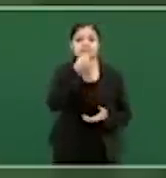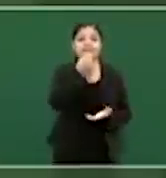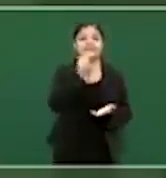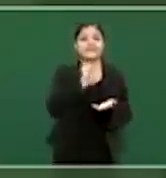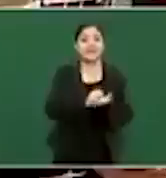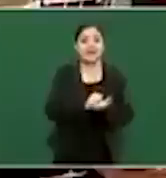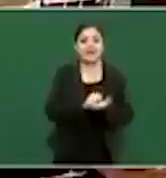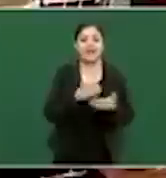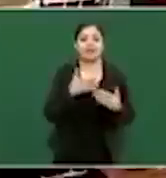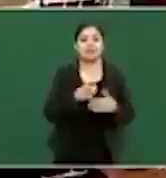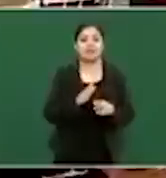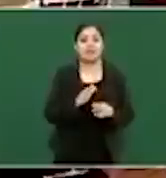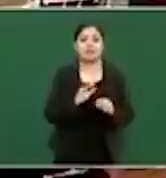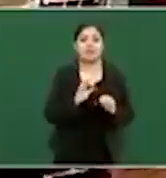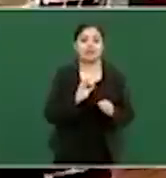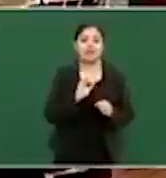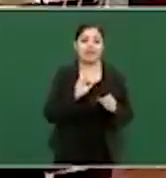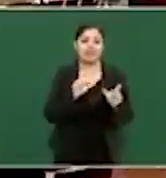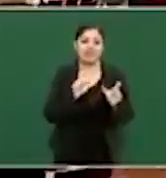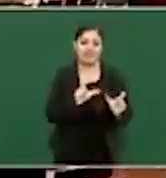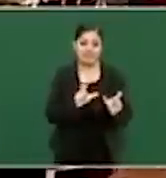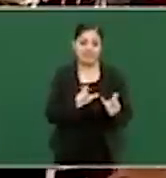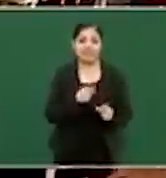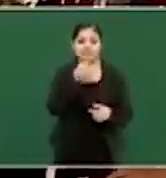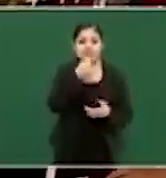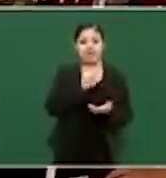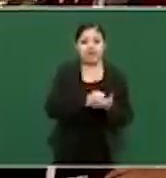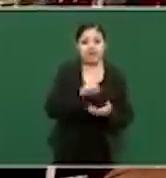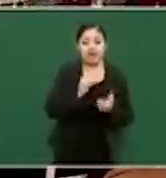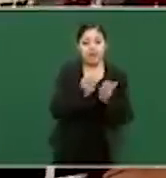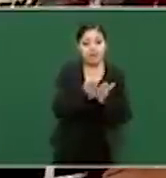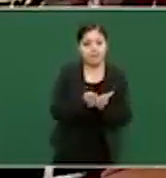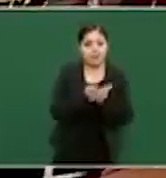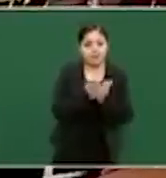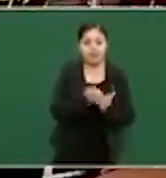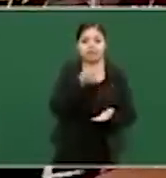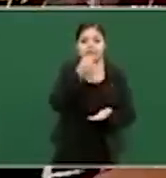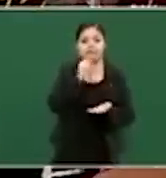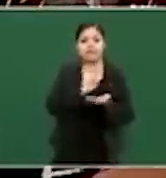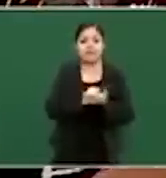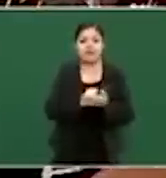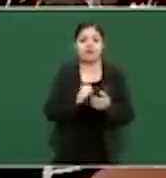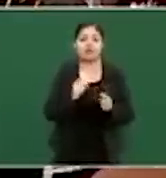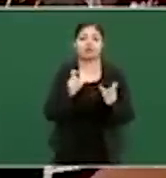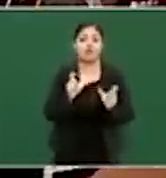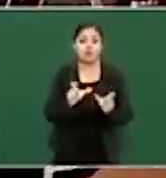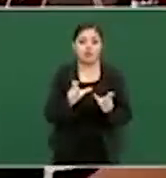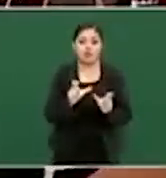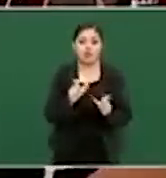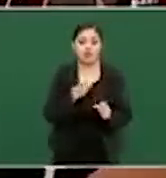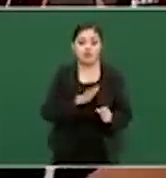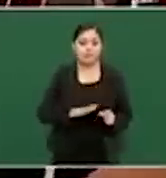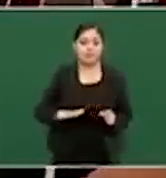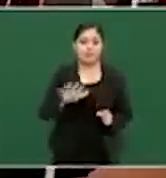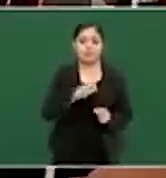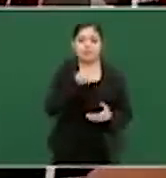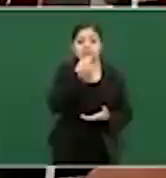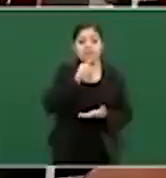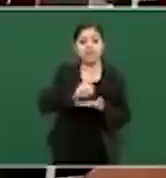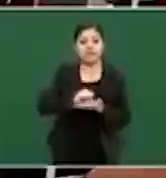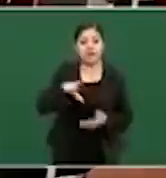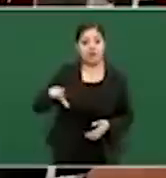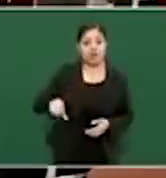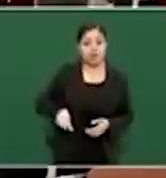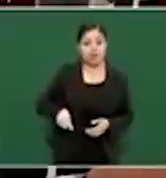Marina, el secretario de Seguridad Pública, la secretaria de Gobernación,